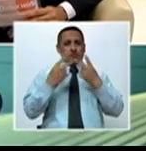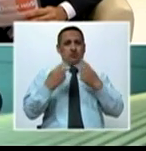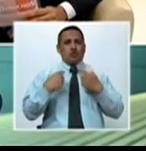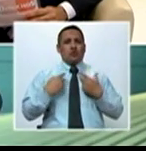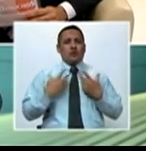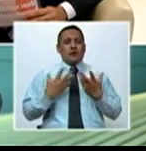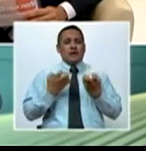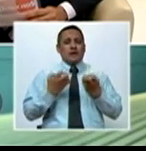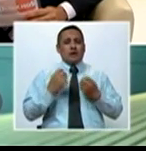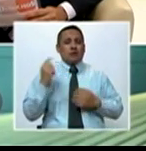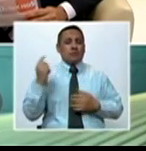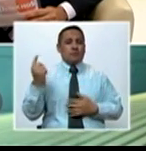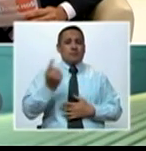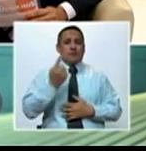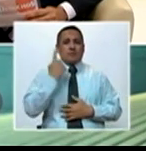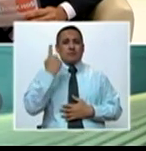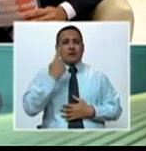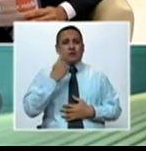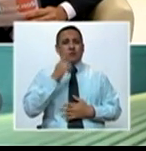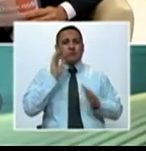haciendo algunas